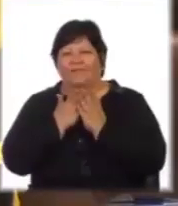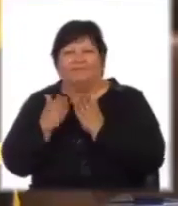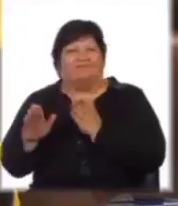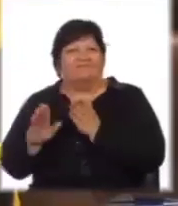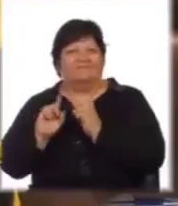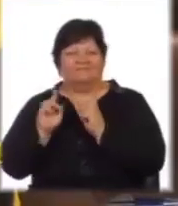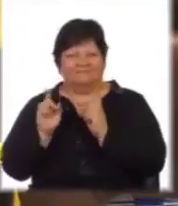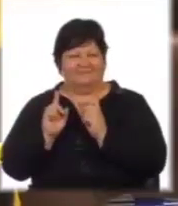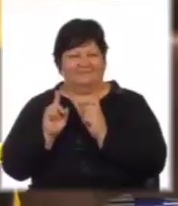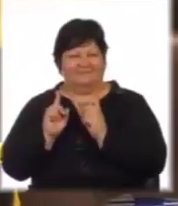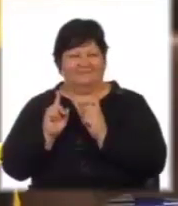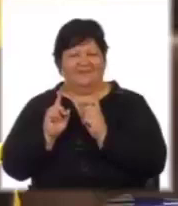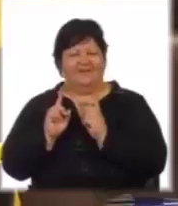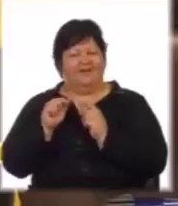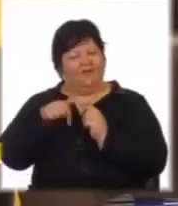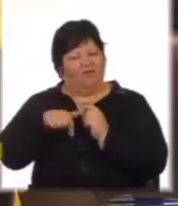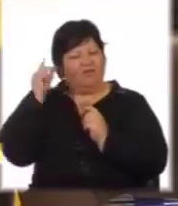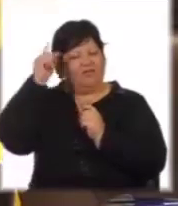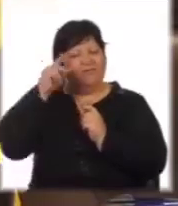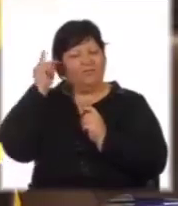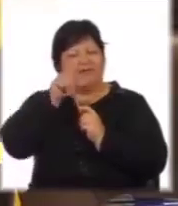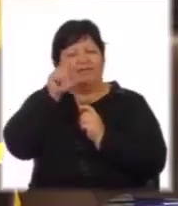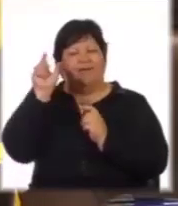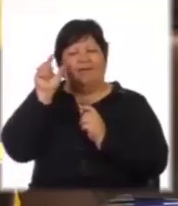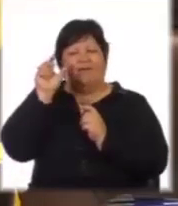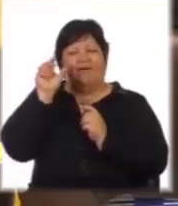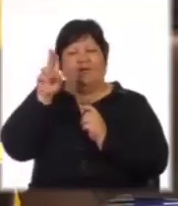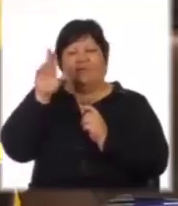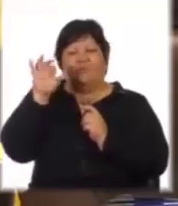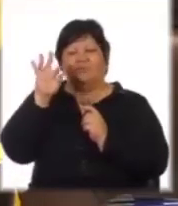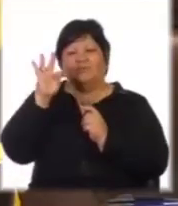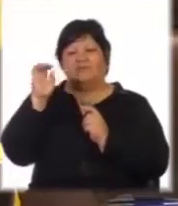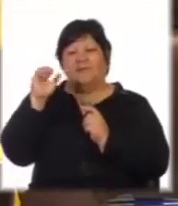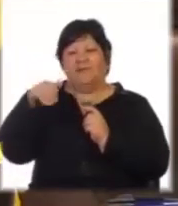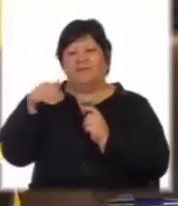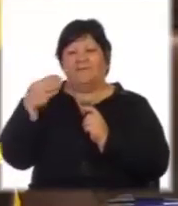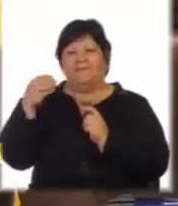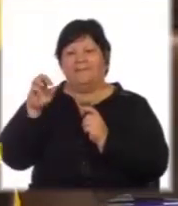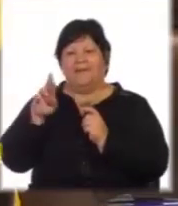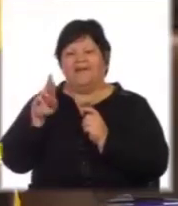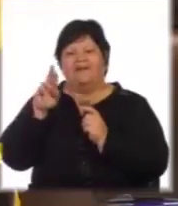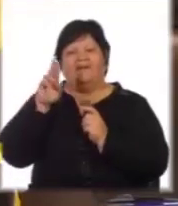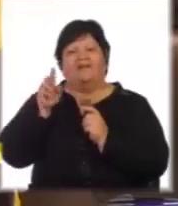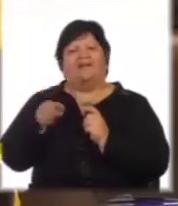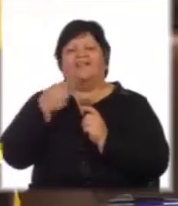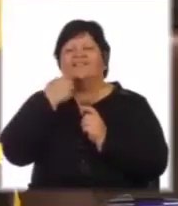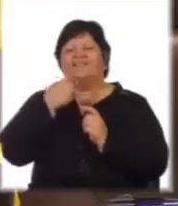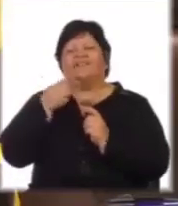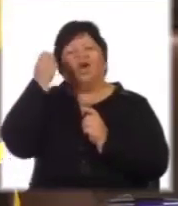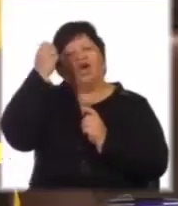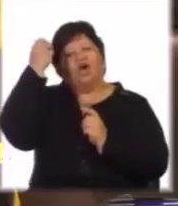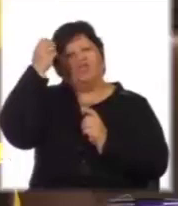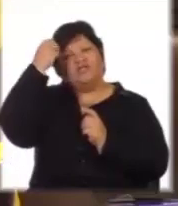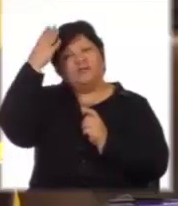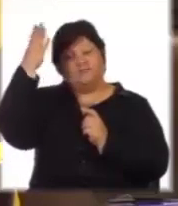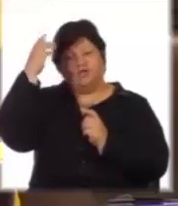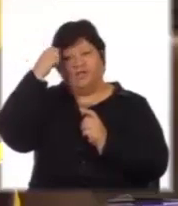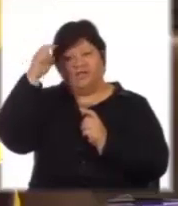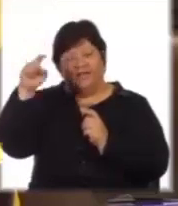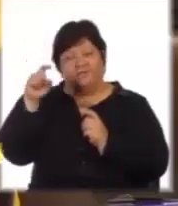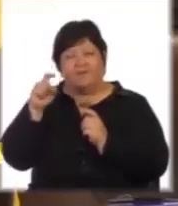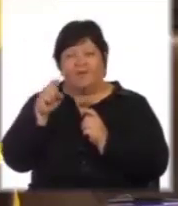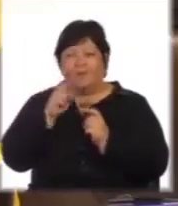la diputada Lustenberg al inicio de esta sesión hacía referencia a un concepto que yo quiero recalcar, que es que cuando el Estado